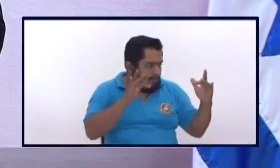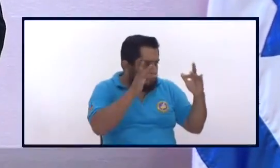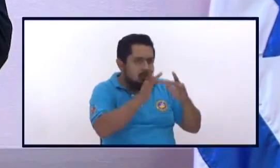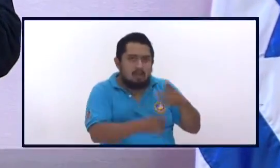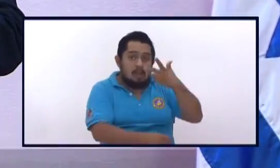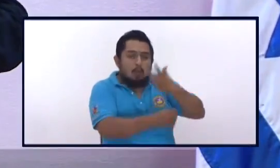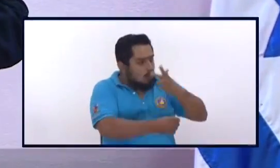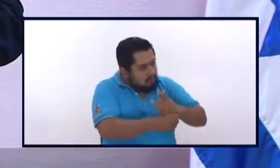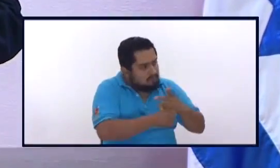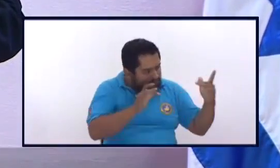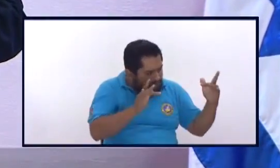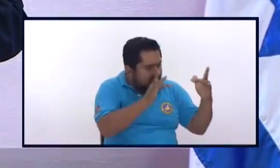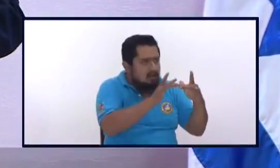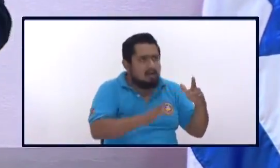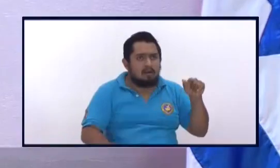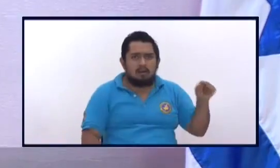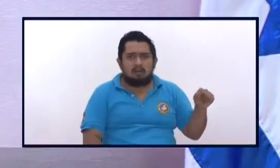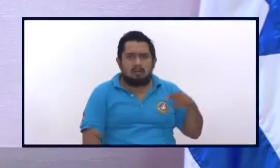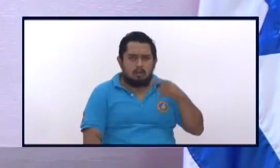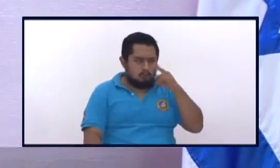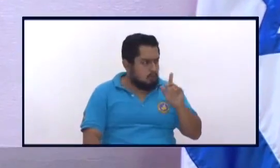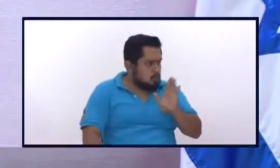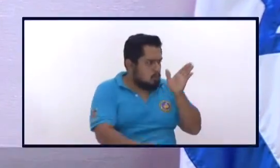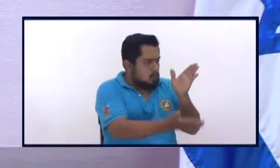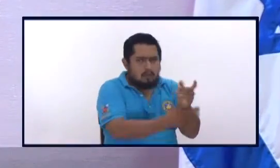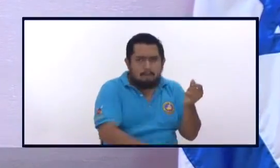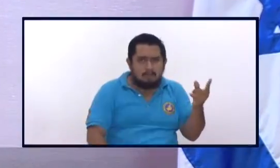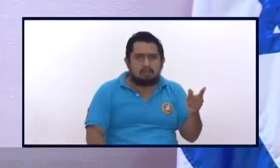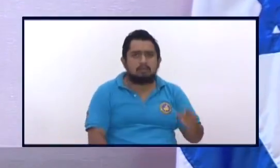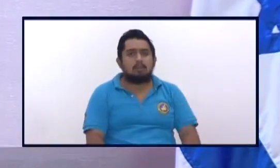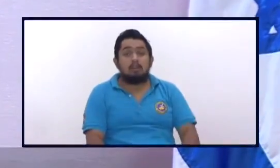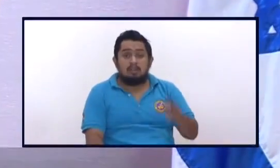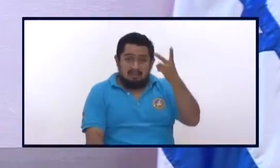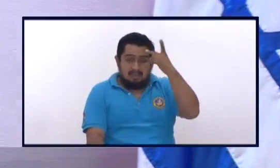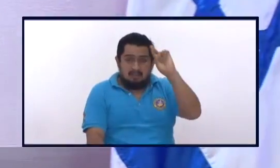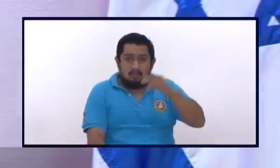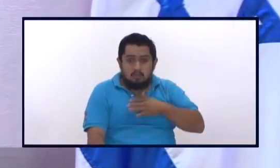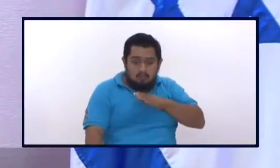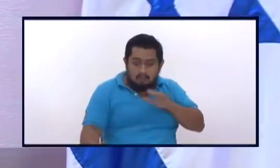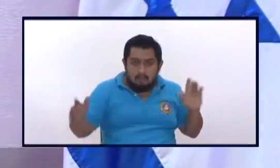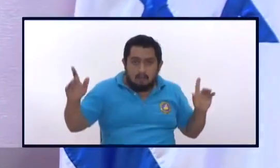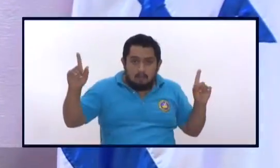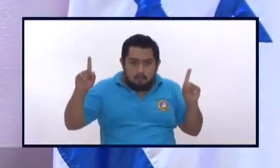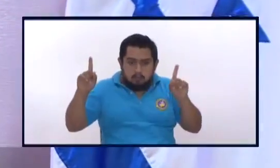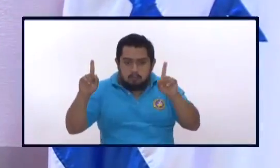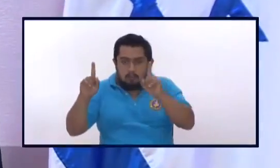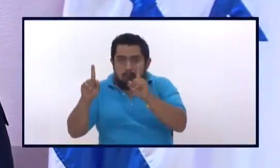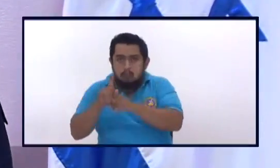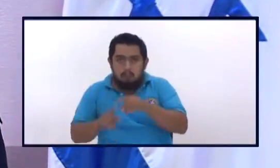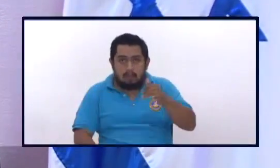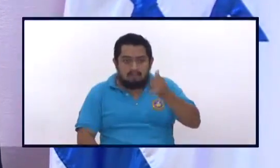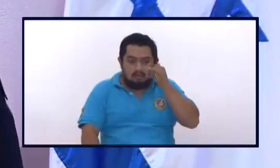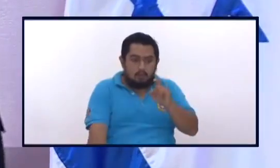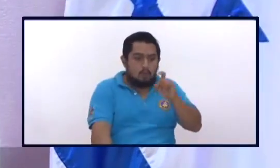guatemala andaba ahí guatemala entonces resulta ser que cuando uno se va acercando automáticamente el